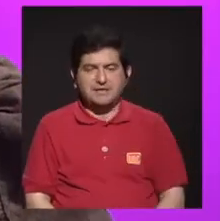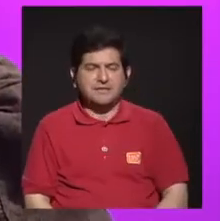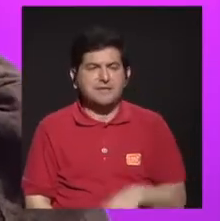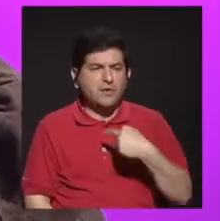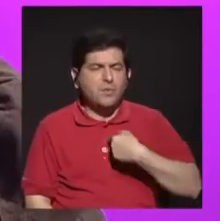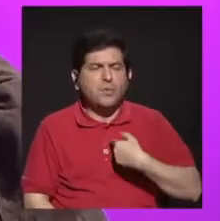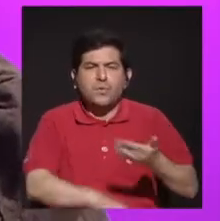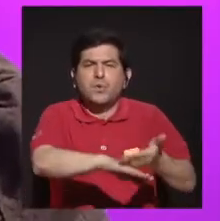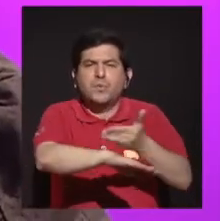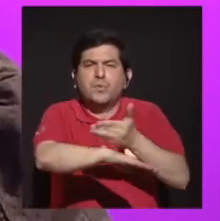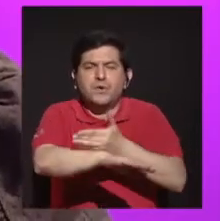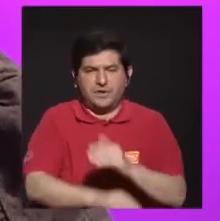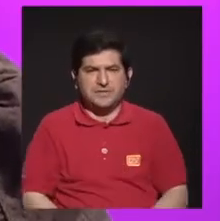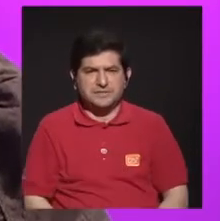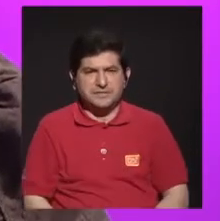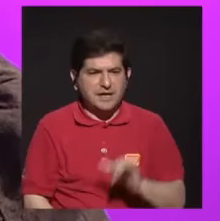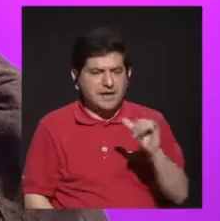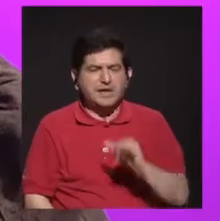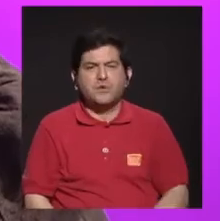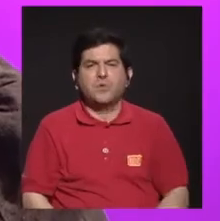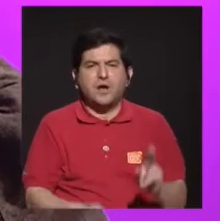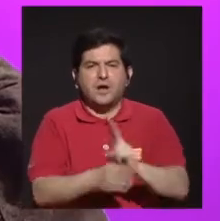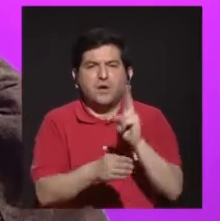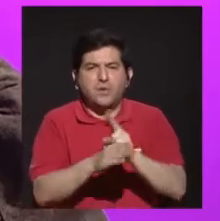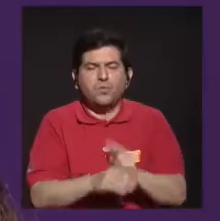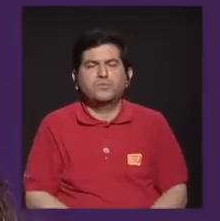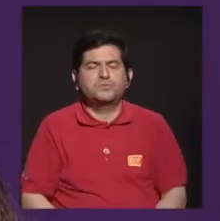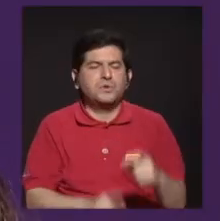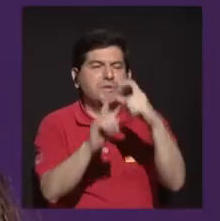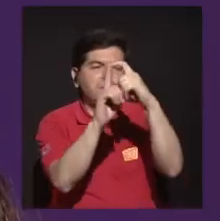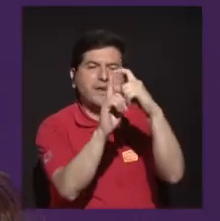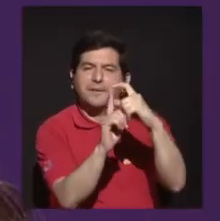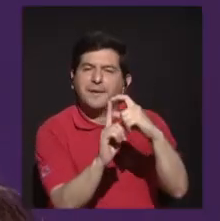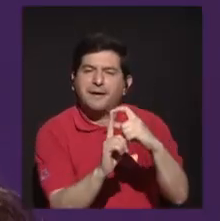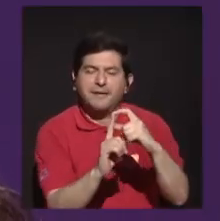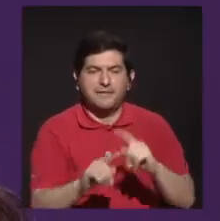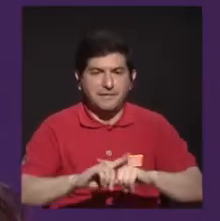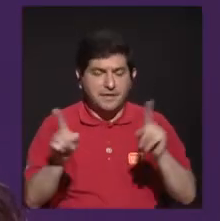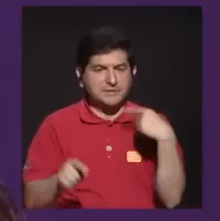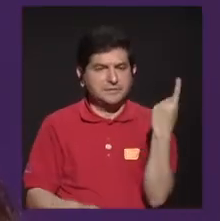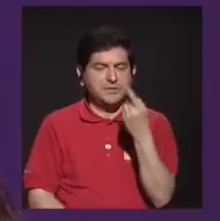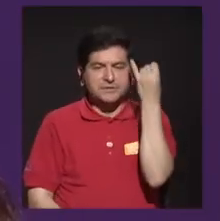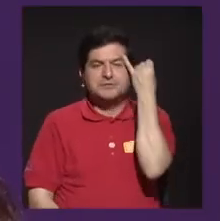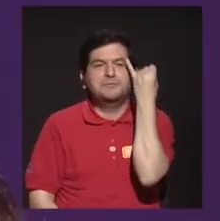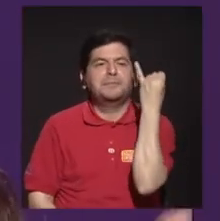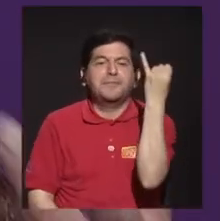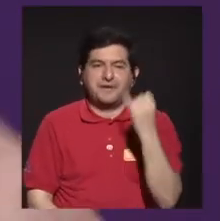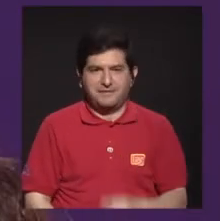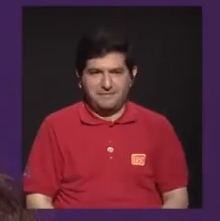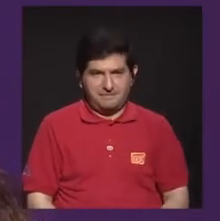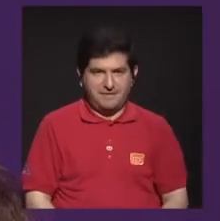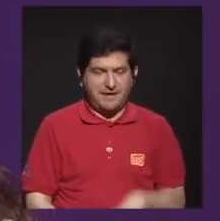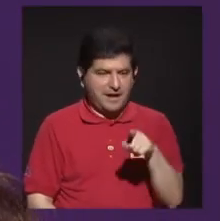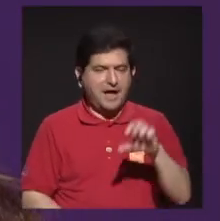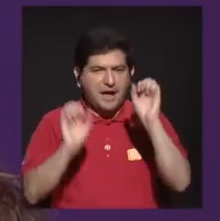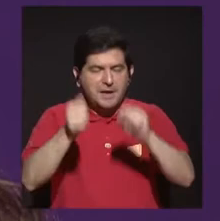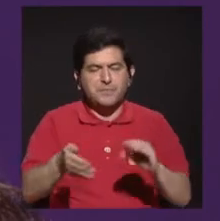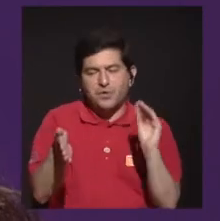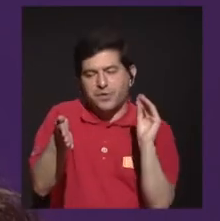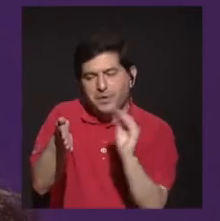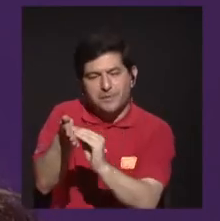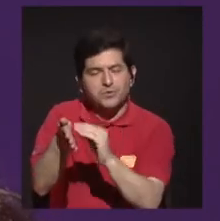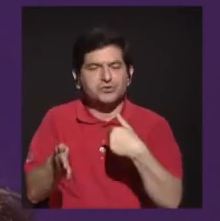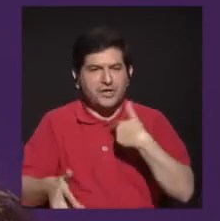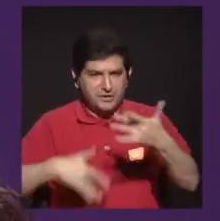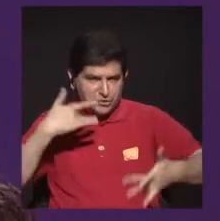usar otro tipo de, qué sé, sinónimos o palabras, ¿verdad? Pero siempre con el afán de que se impregnara lo que en